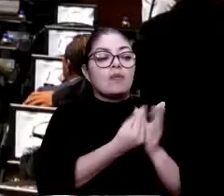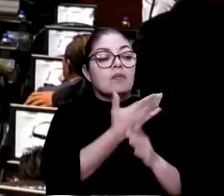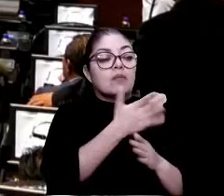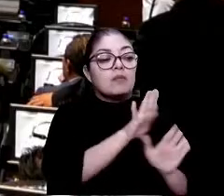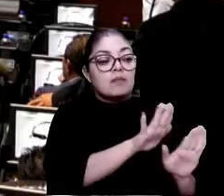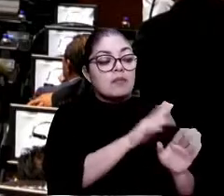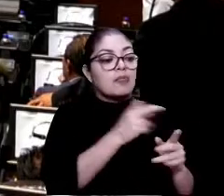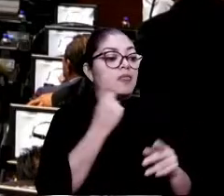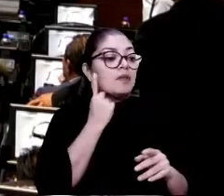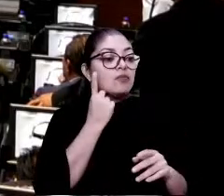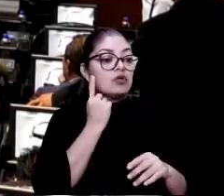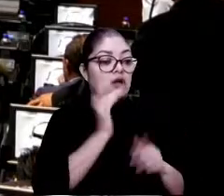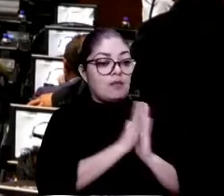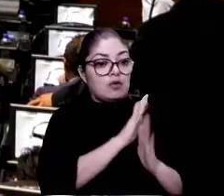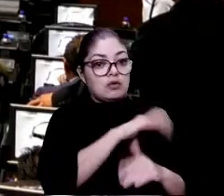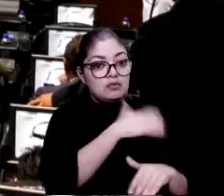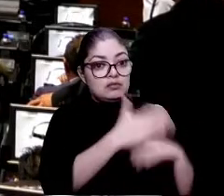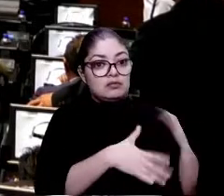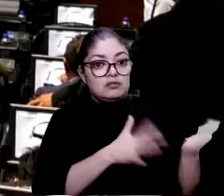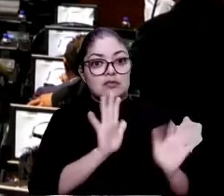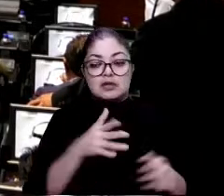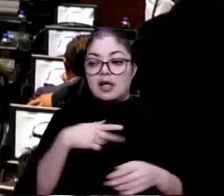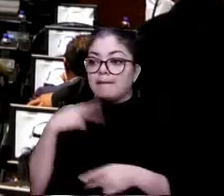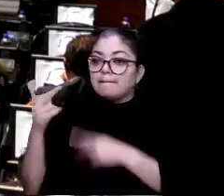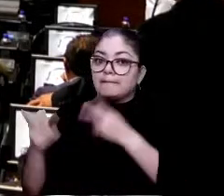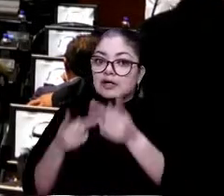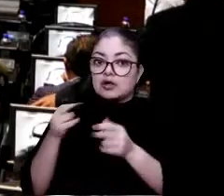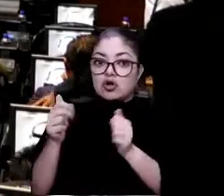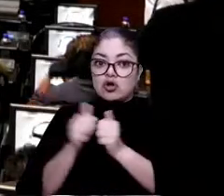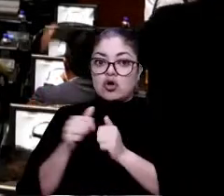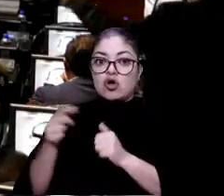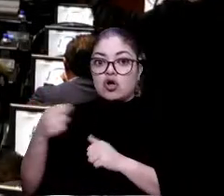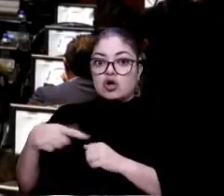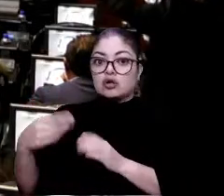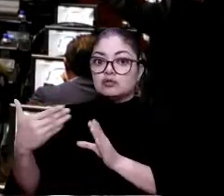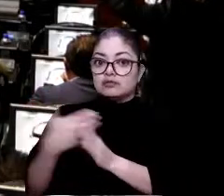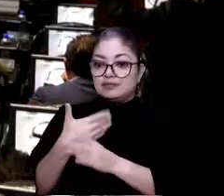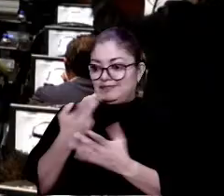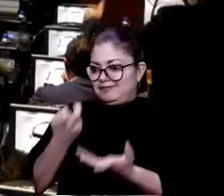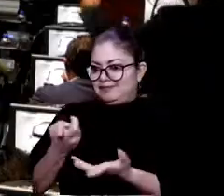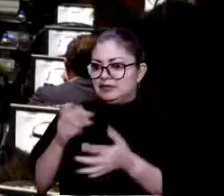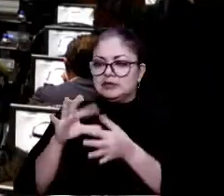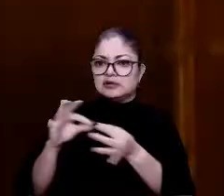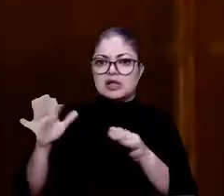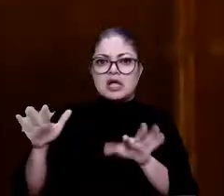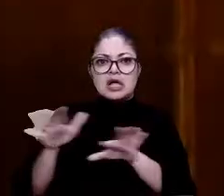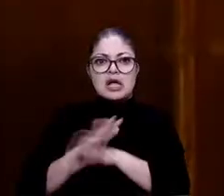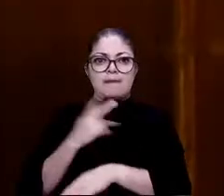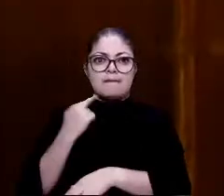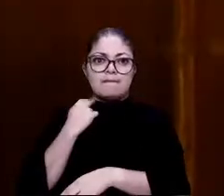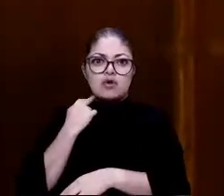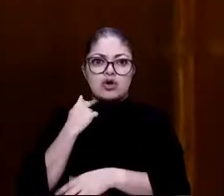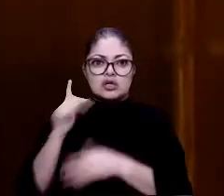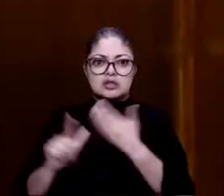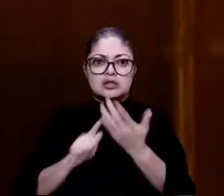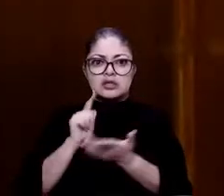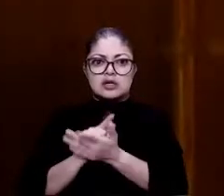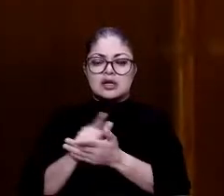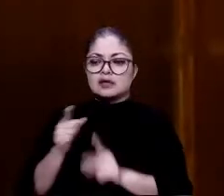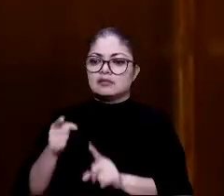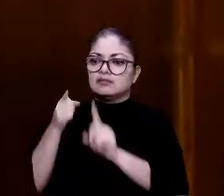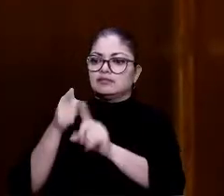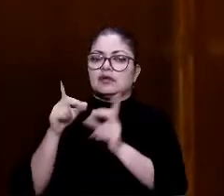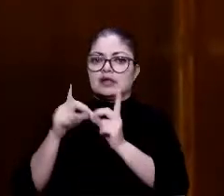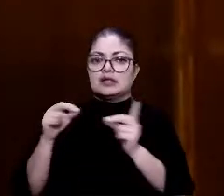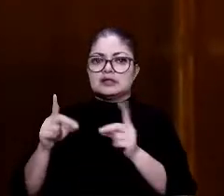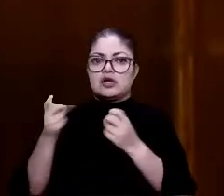el final del discurso del orador. Estoy formulando las preguntas. Con su arribo, ¿qué ha cambiado o qué va a cambiar en política pública en materia de